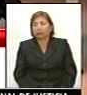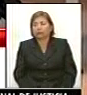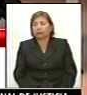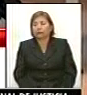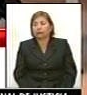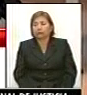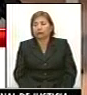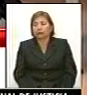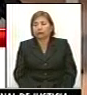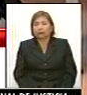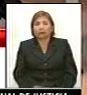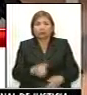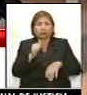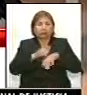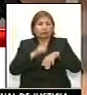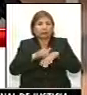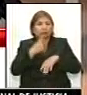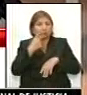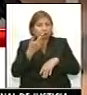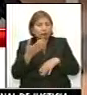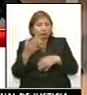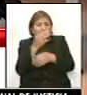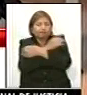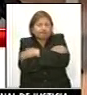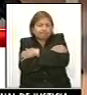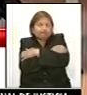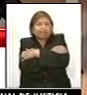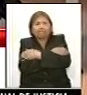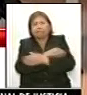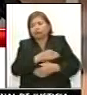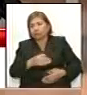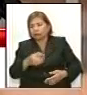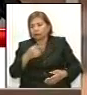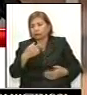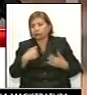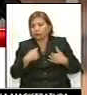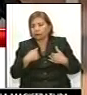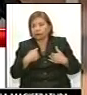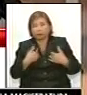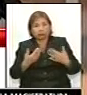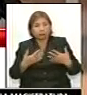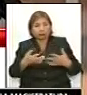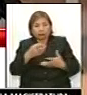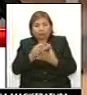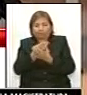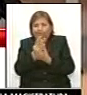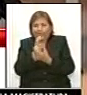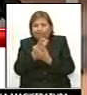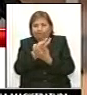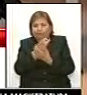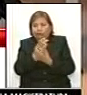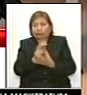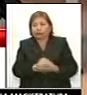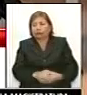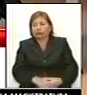qué durito que eres. Entonces te abrazaban y tú te ponías incómodo, ¿no?